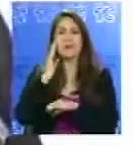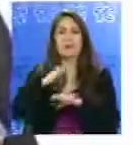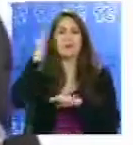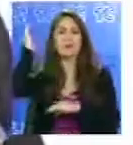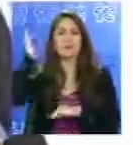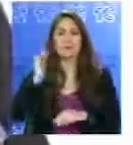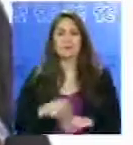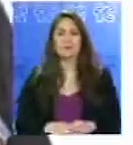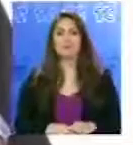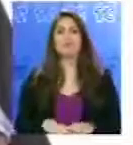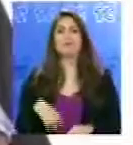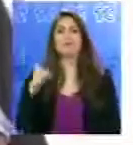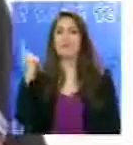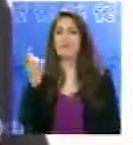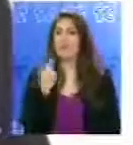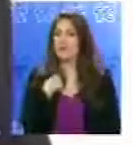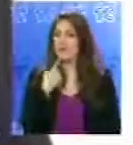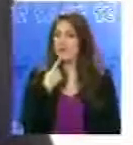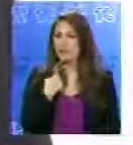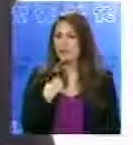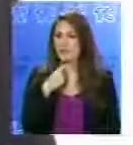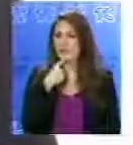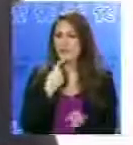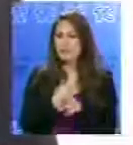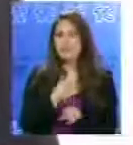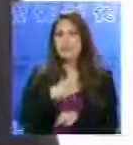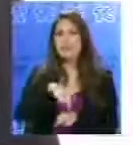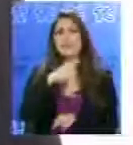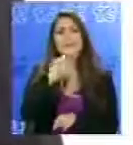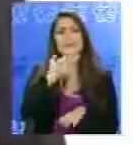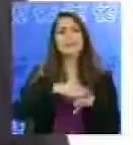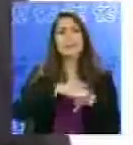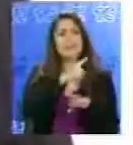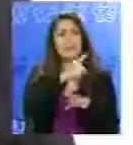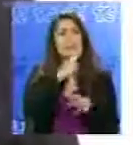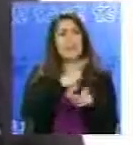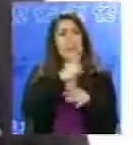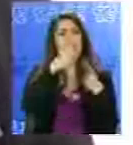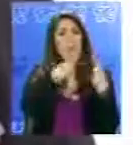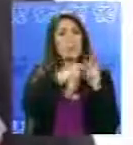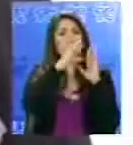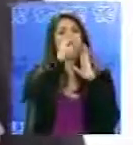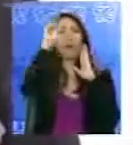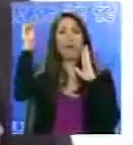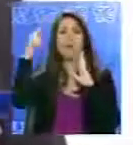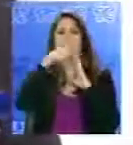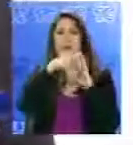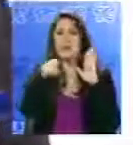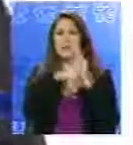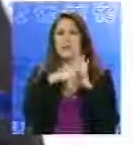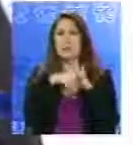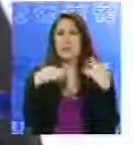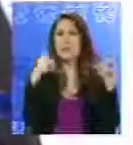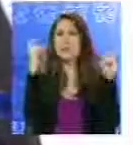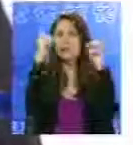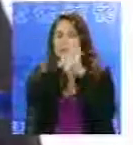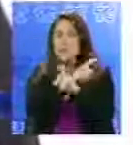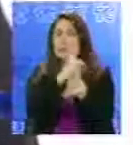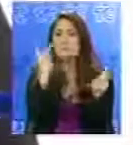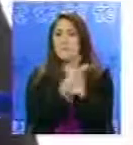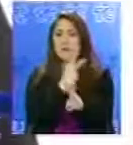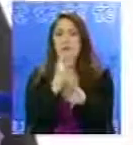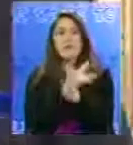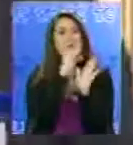han pretendido ellos minimizar el verdadero sentido y la profundidad de aquellas imputaciones calumniosas, haciendo referencias de